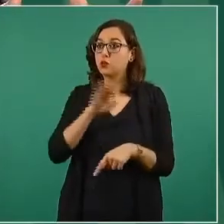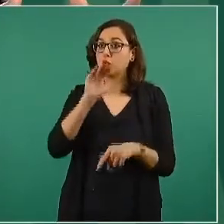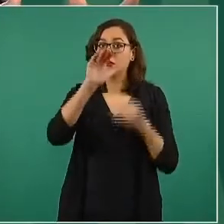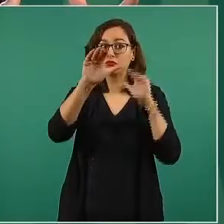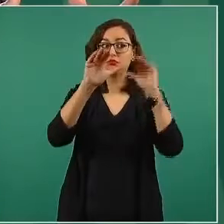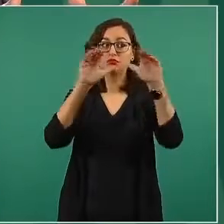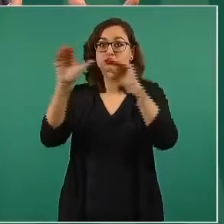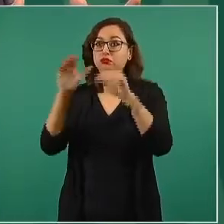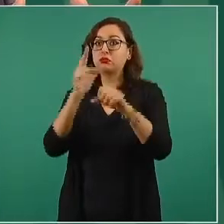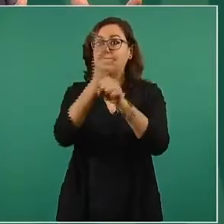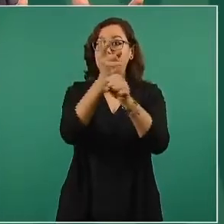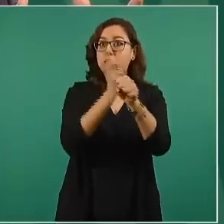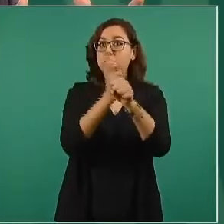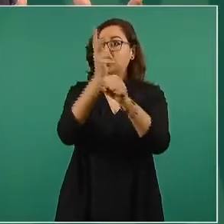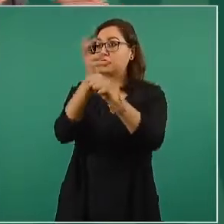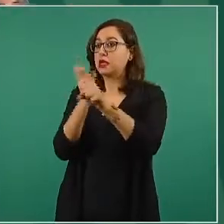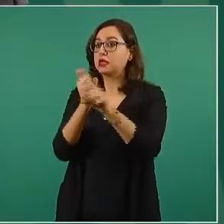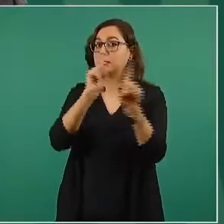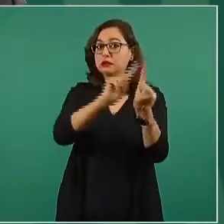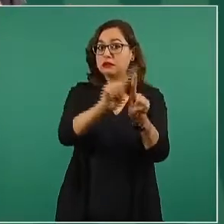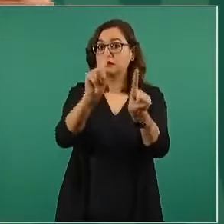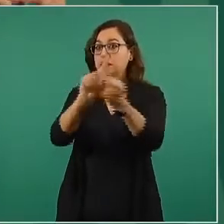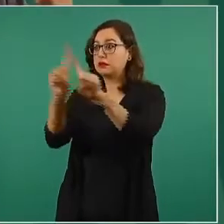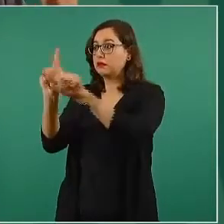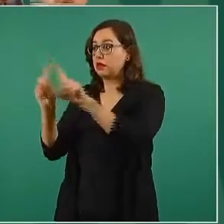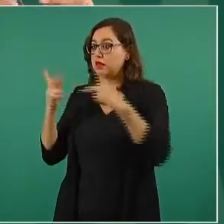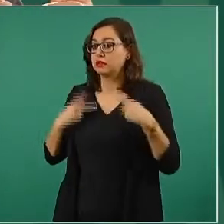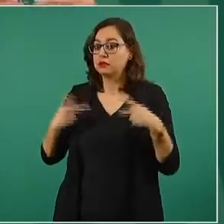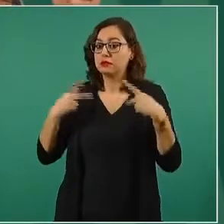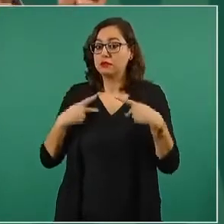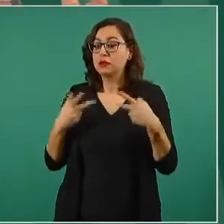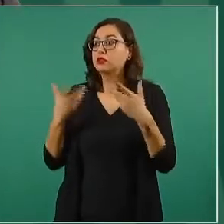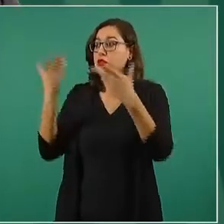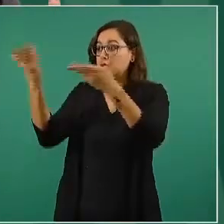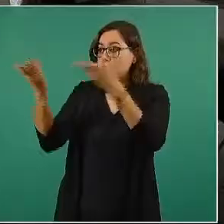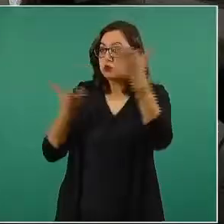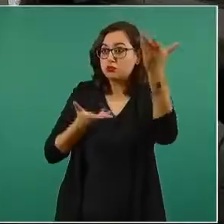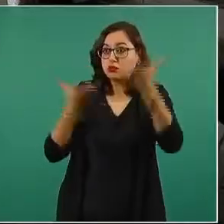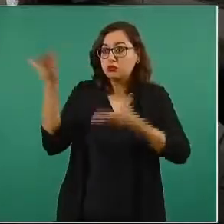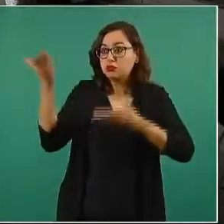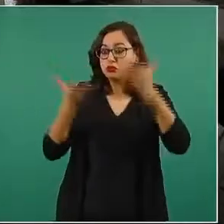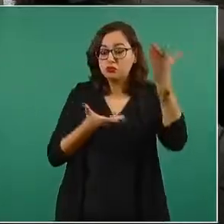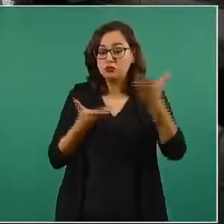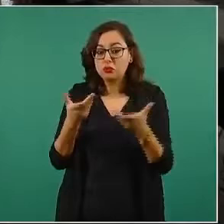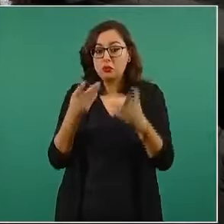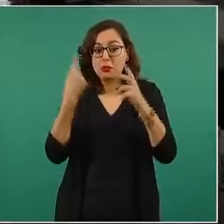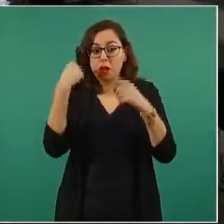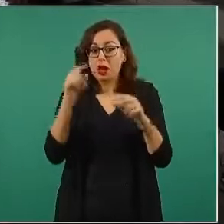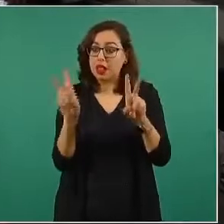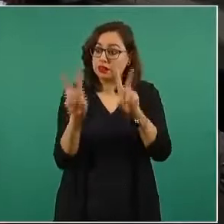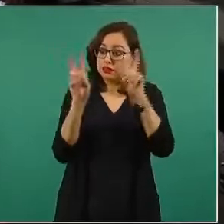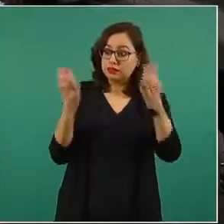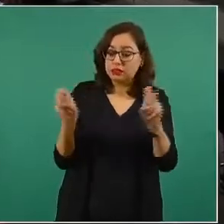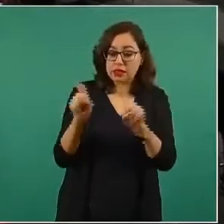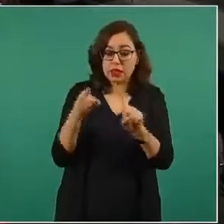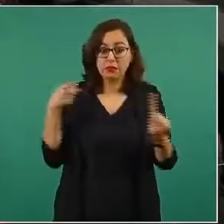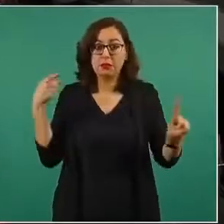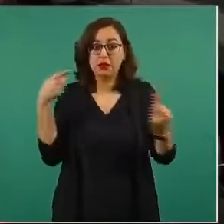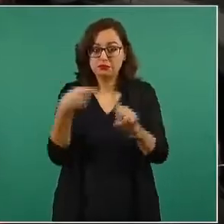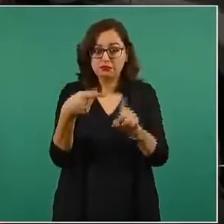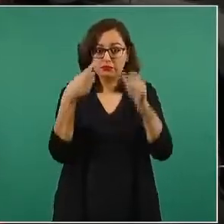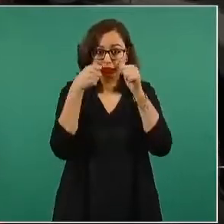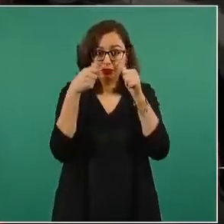quienes representan al Poder Judicial de manera respetuosa cuando se tratan de asuntos de